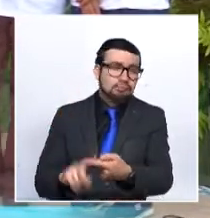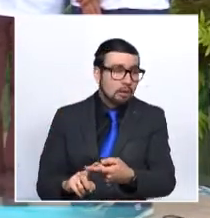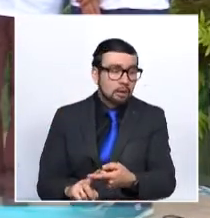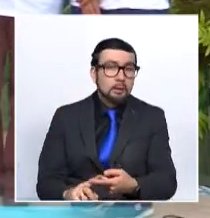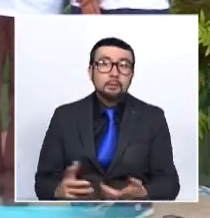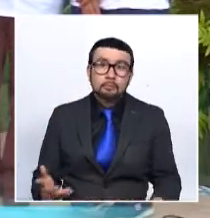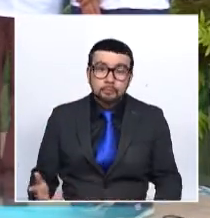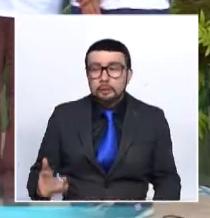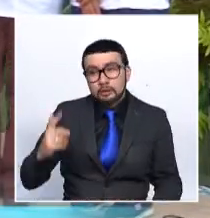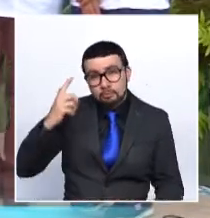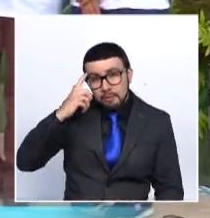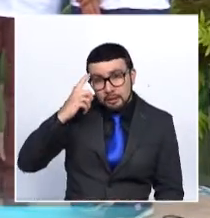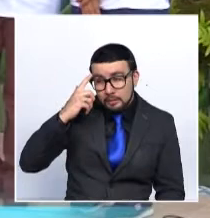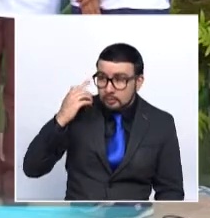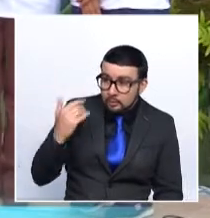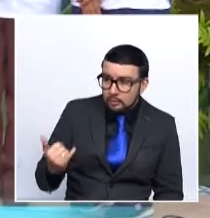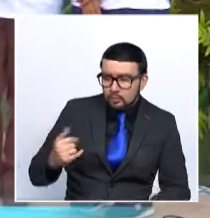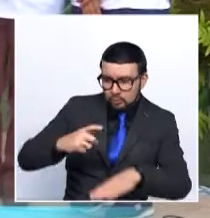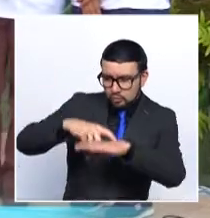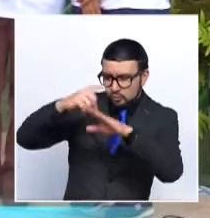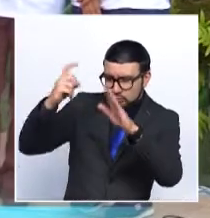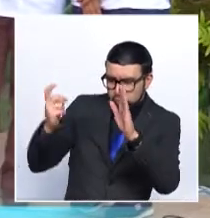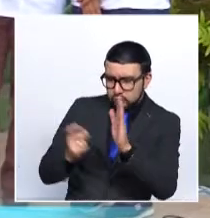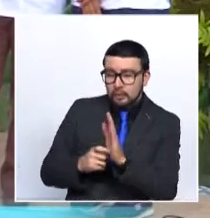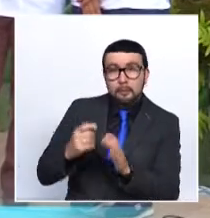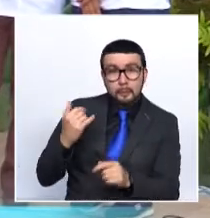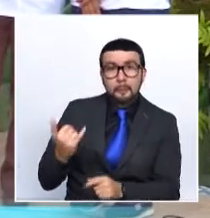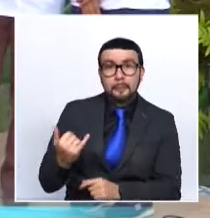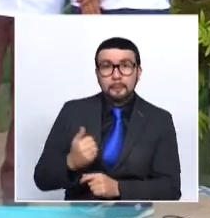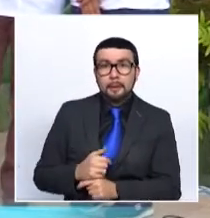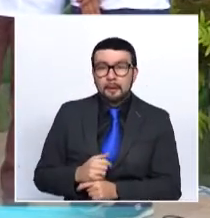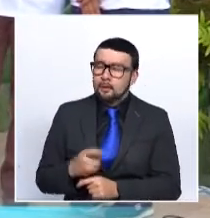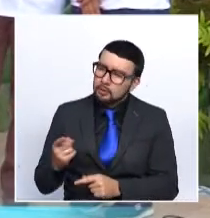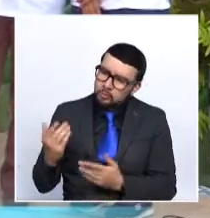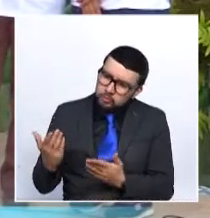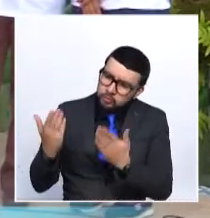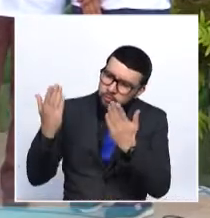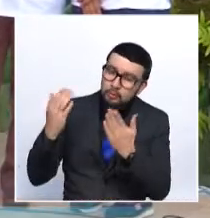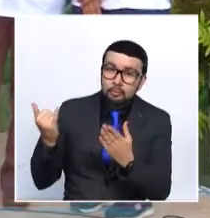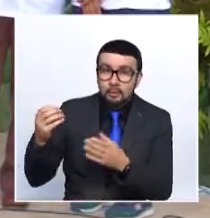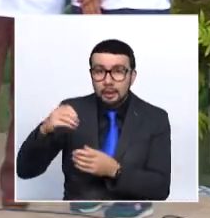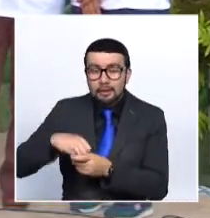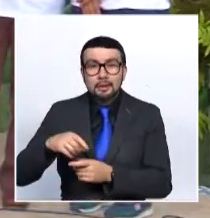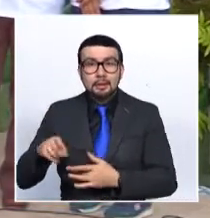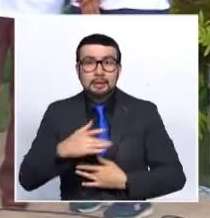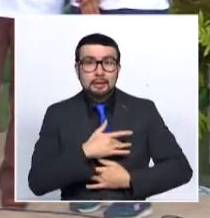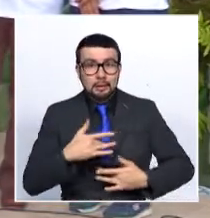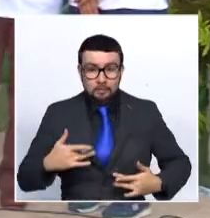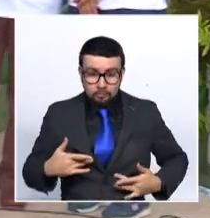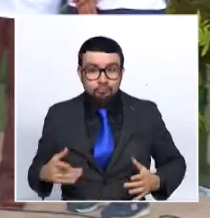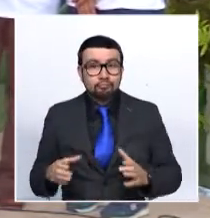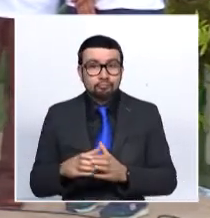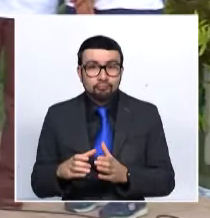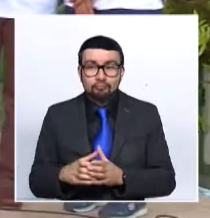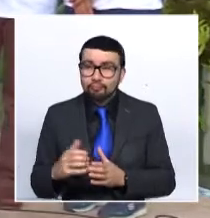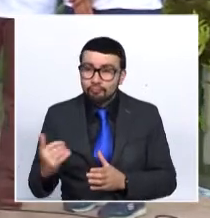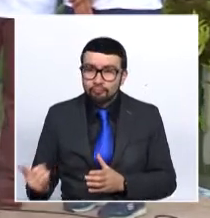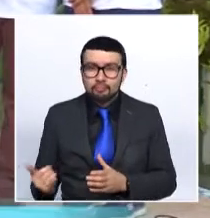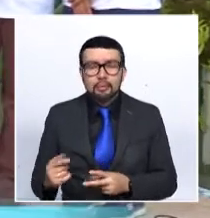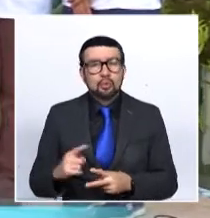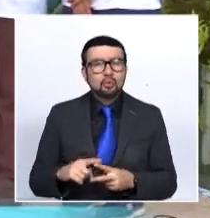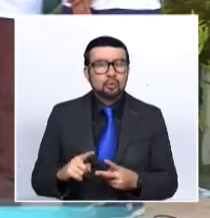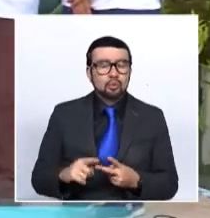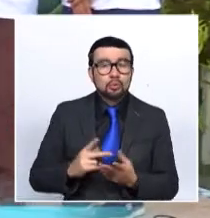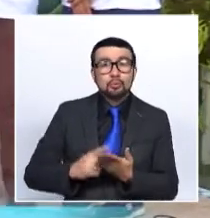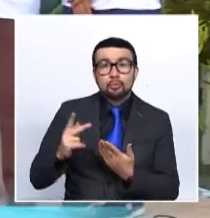pensar en el paciente de una manera integral, y esto es lo que nos lleva a nosotros dentro de este modelo de salud en nuestros parques de la salud, a hacer 2